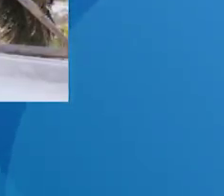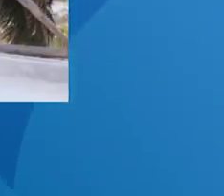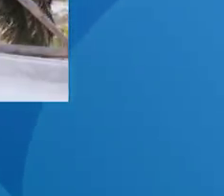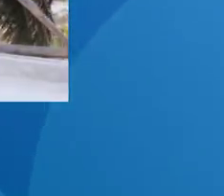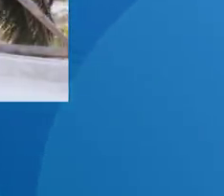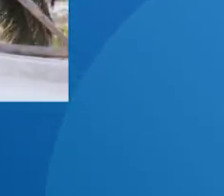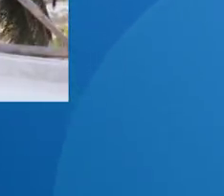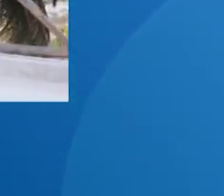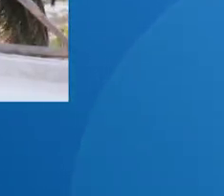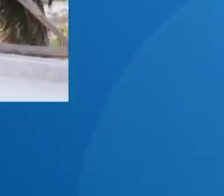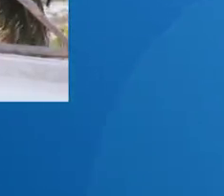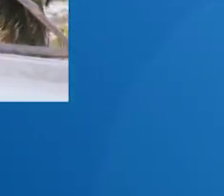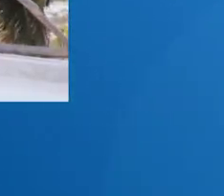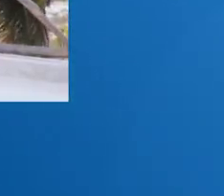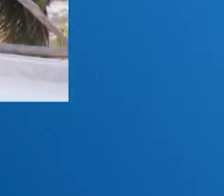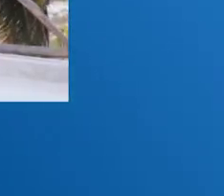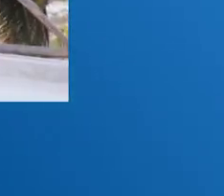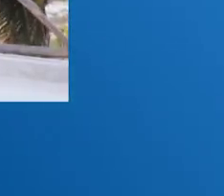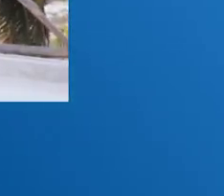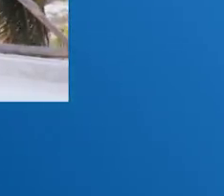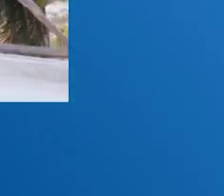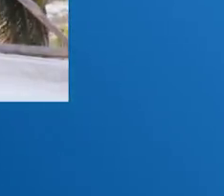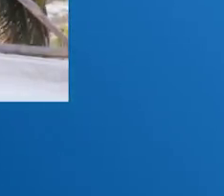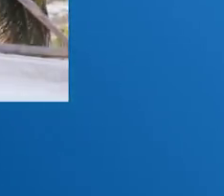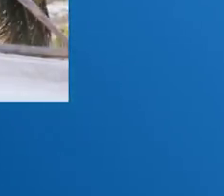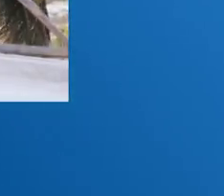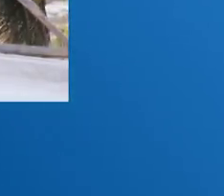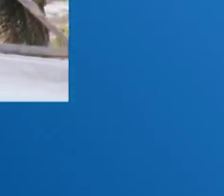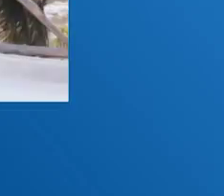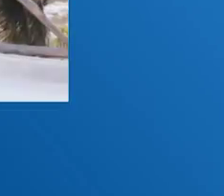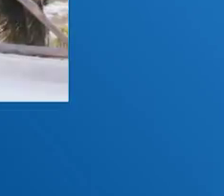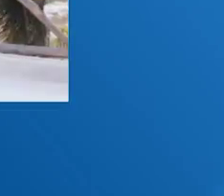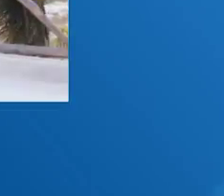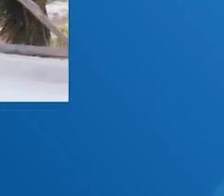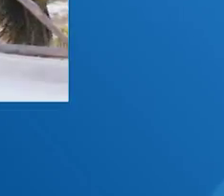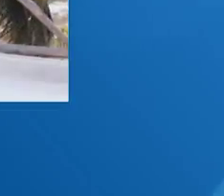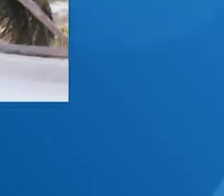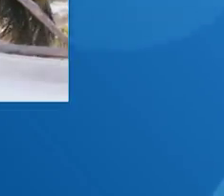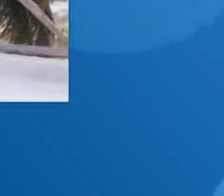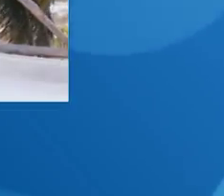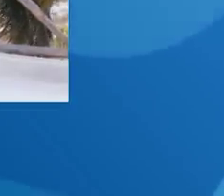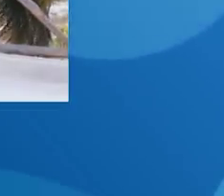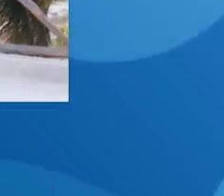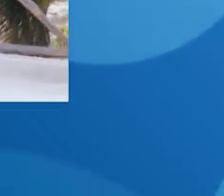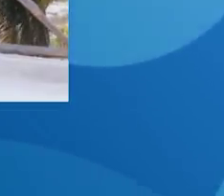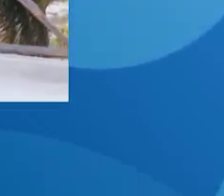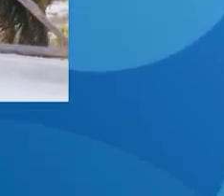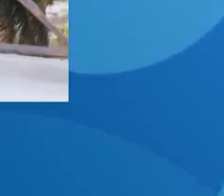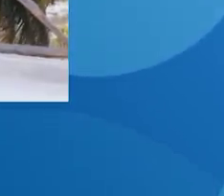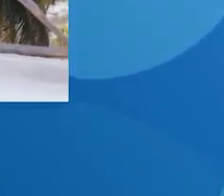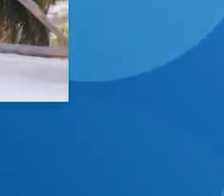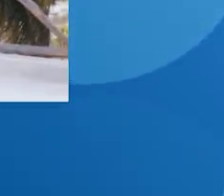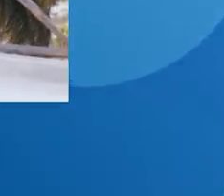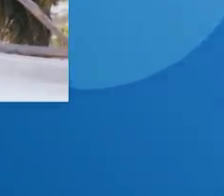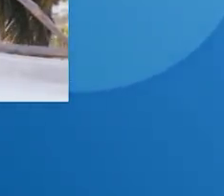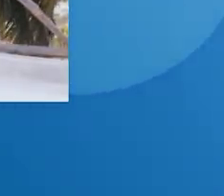4, 5, 6. Comenzamos. 20 segundos de yogi. Venga.